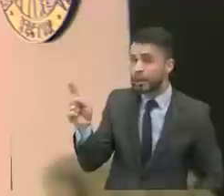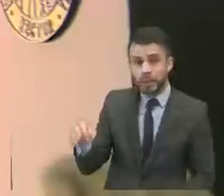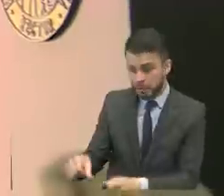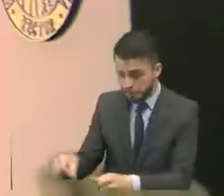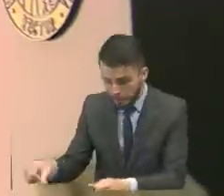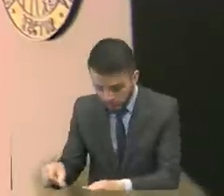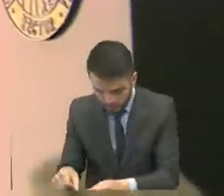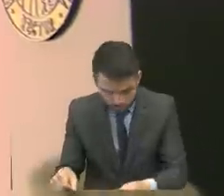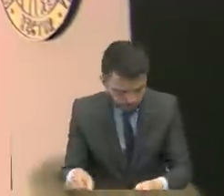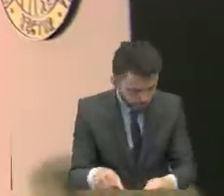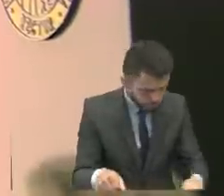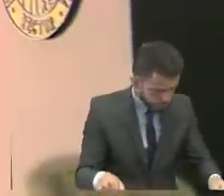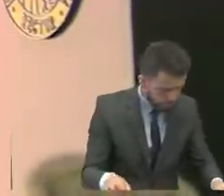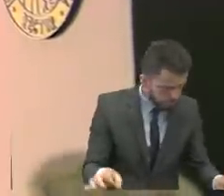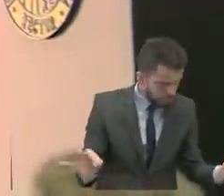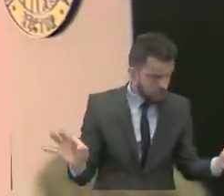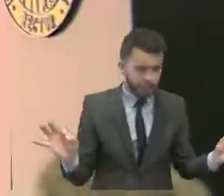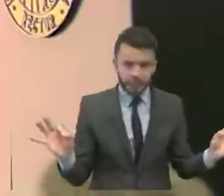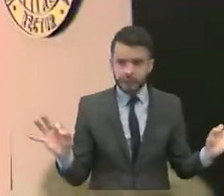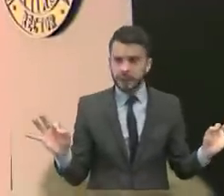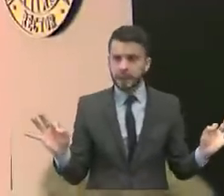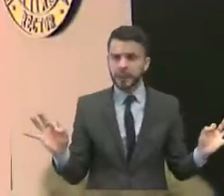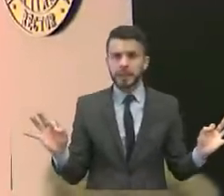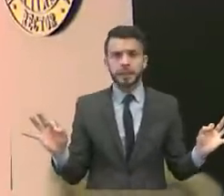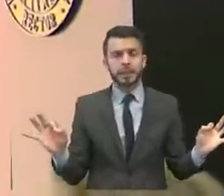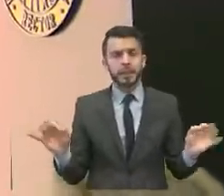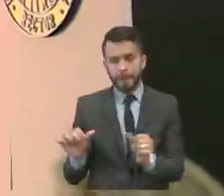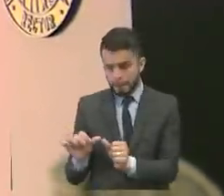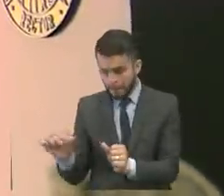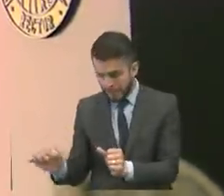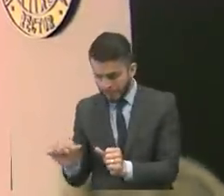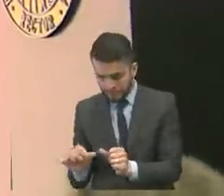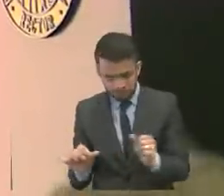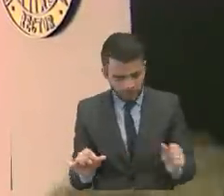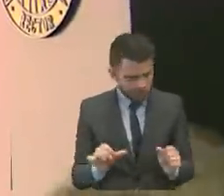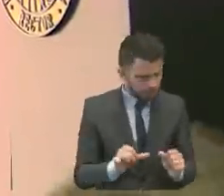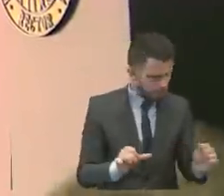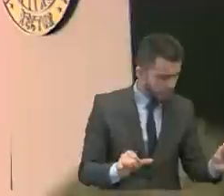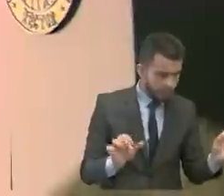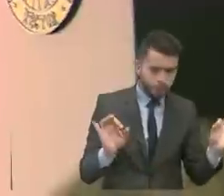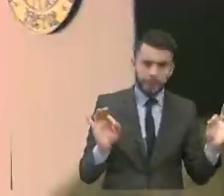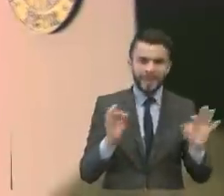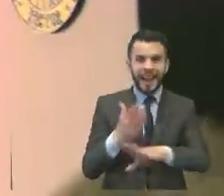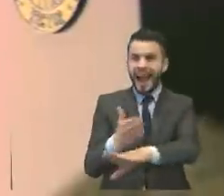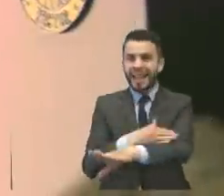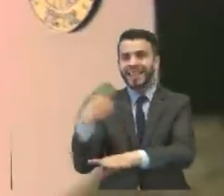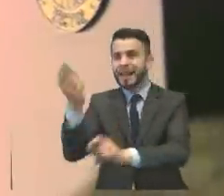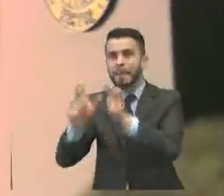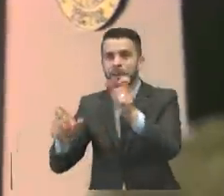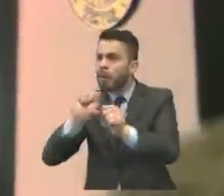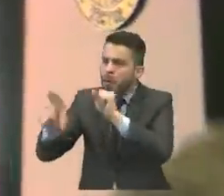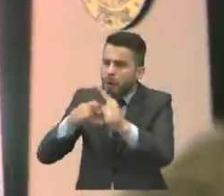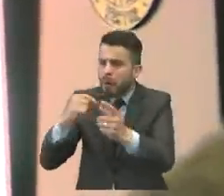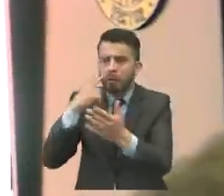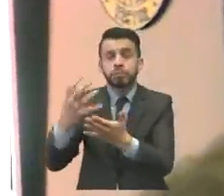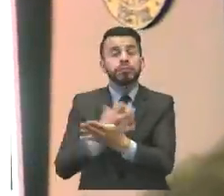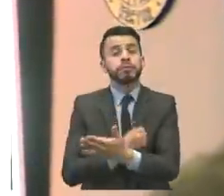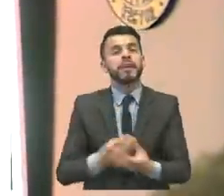la séptima, cada espacio del corredor seguirá teniendo las mismas proporciones de distribución del espacio que les comenté. ¿Cómo se